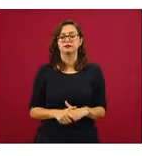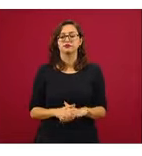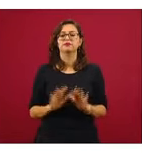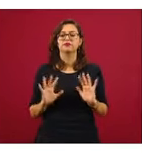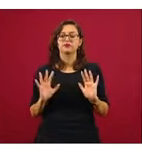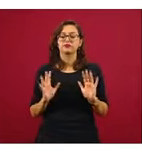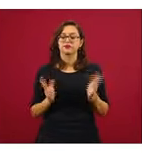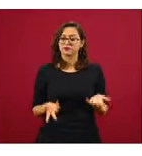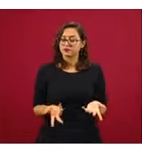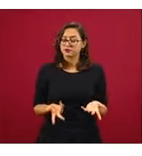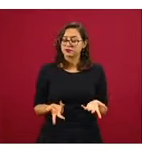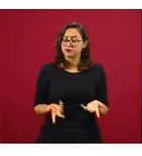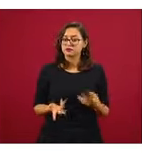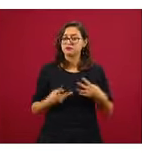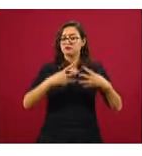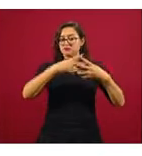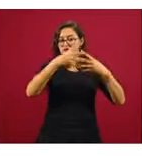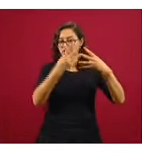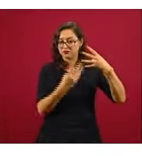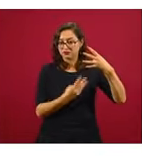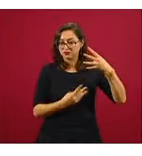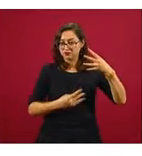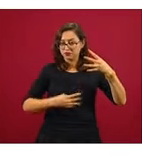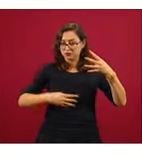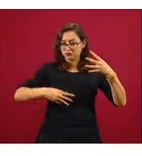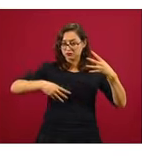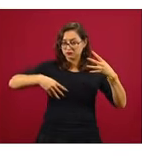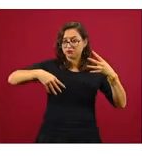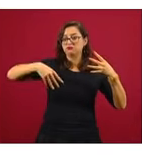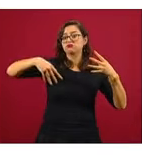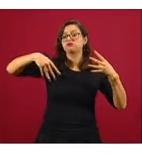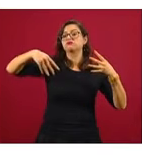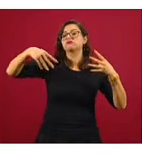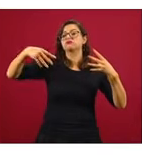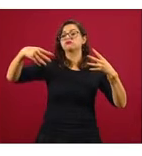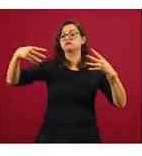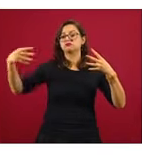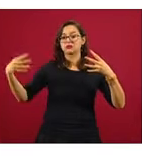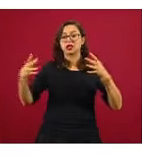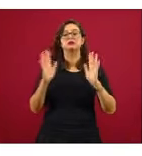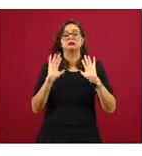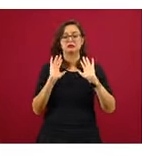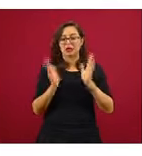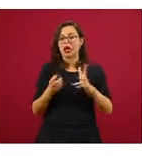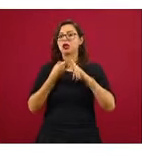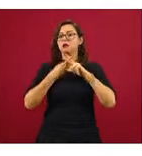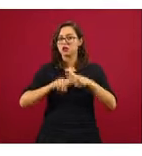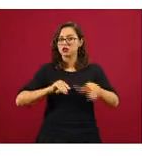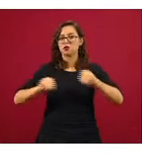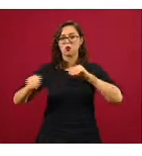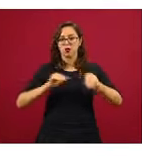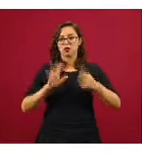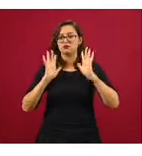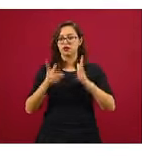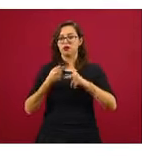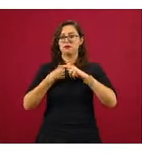una, digamos, normalidad, la base 0%. Aquí lo que